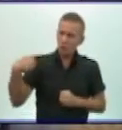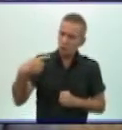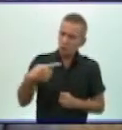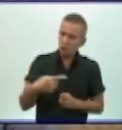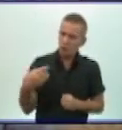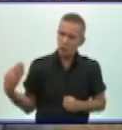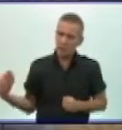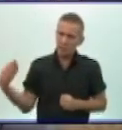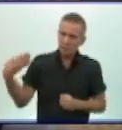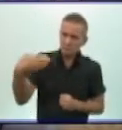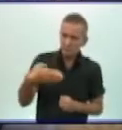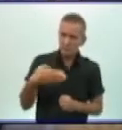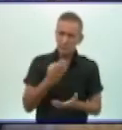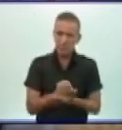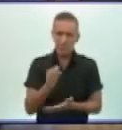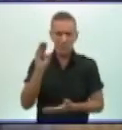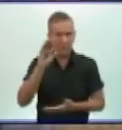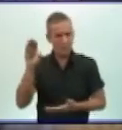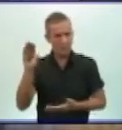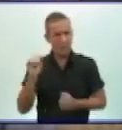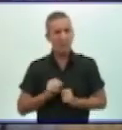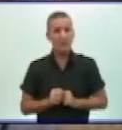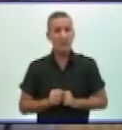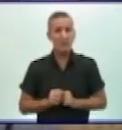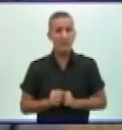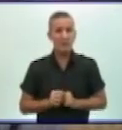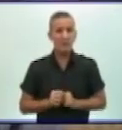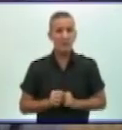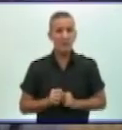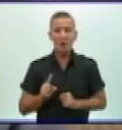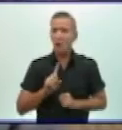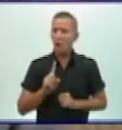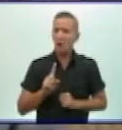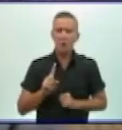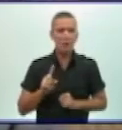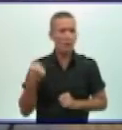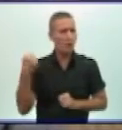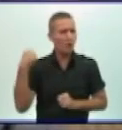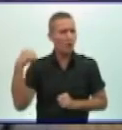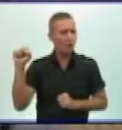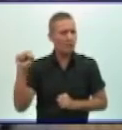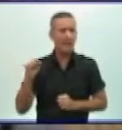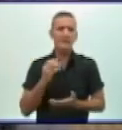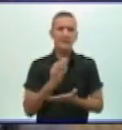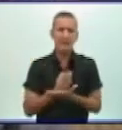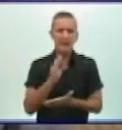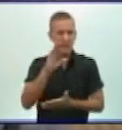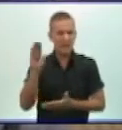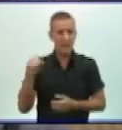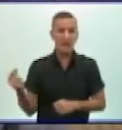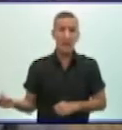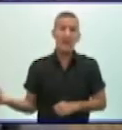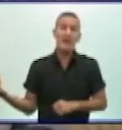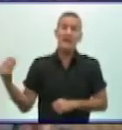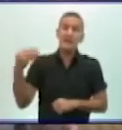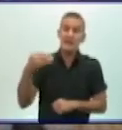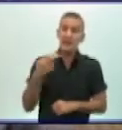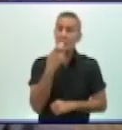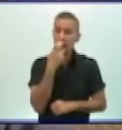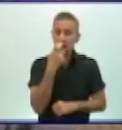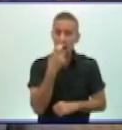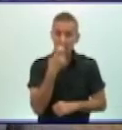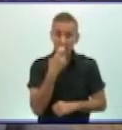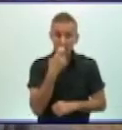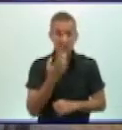cuando uno no esté enfermo, no tenga un problema, pero digo, no ausentarse injustificadamente a la escuela. Llegar a la hora que la escuela tiene establecido que hay